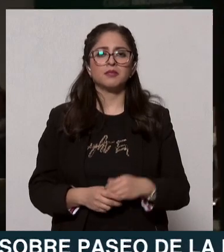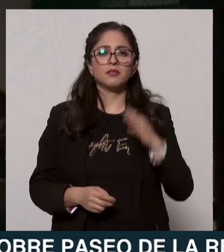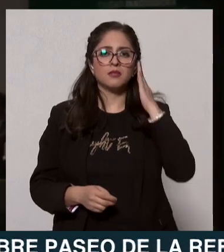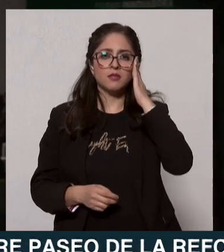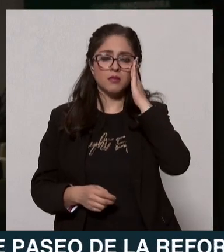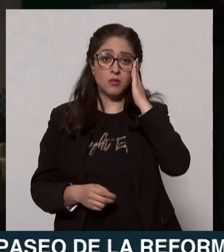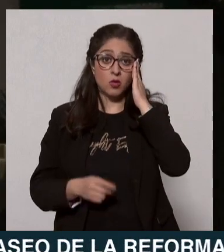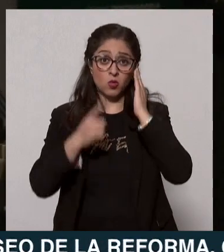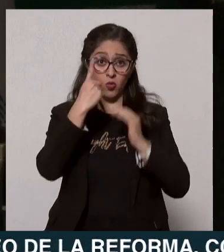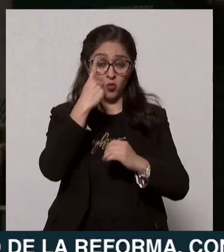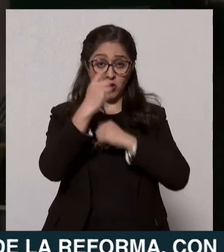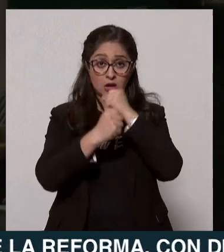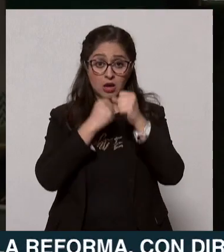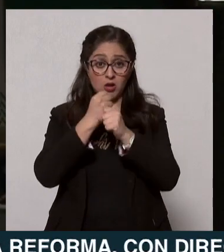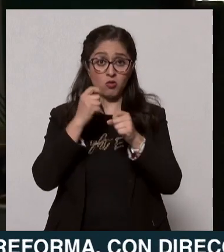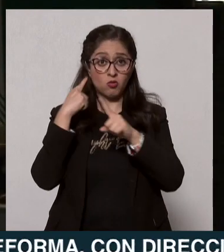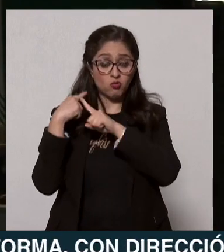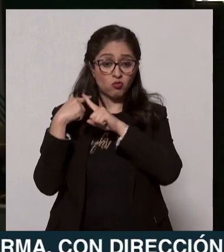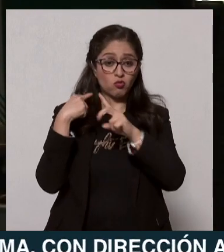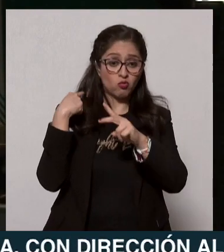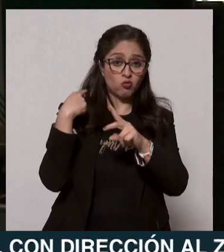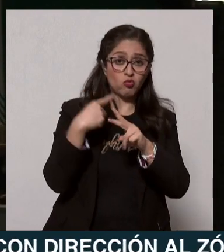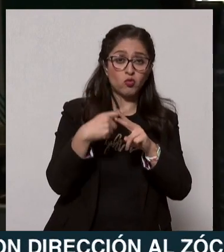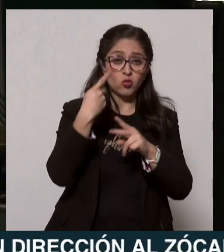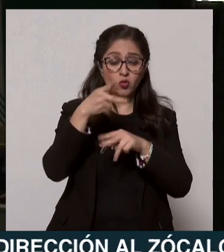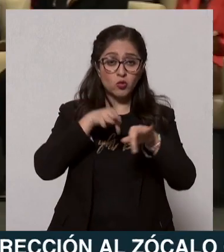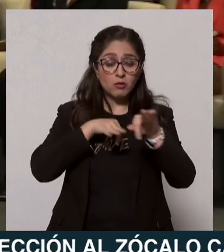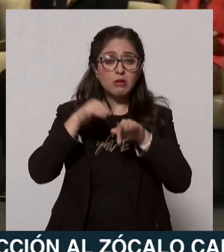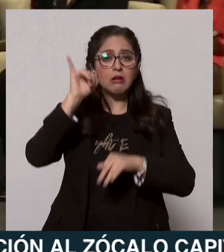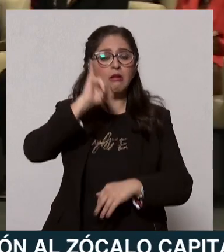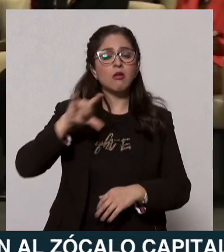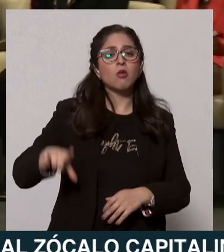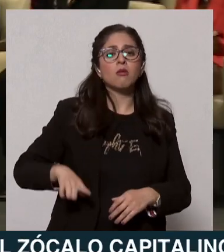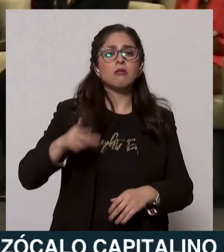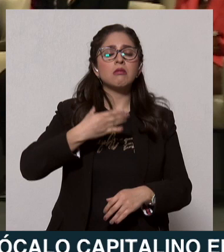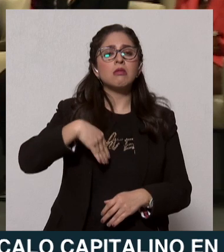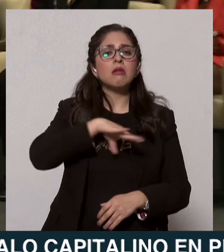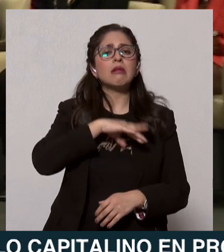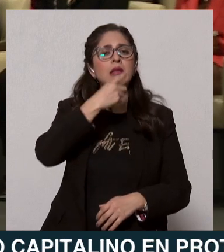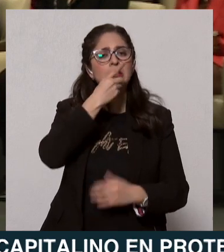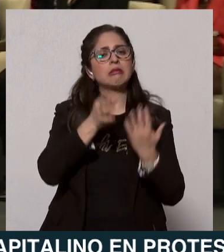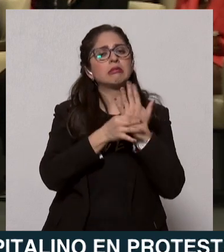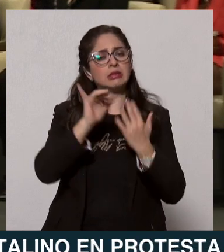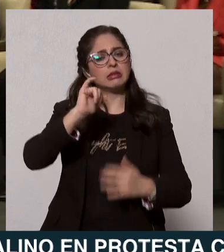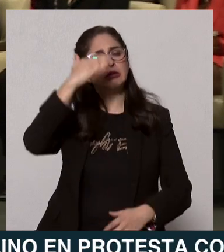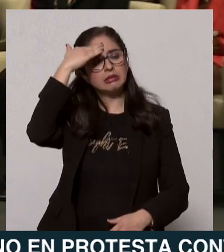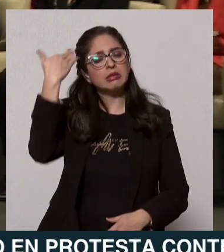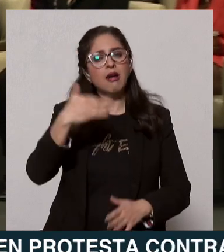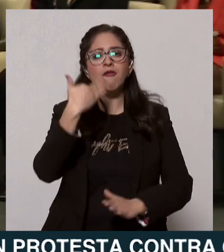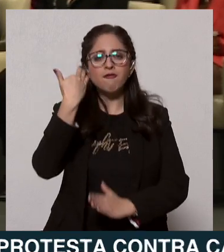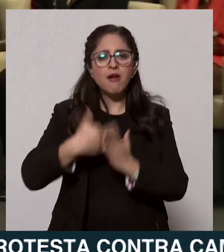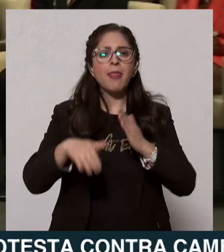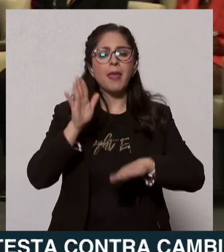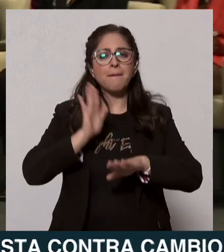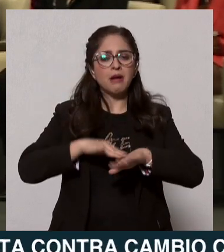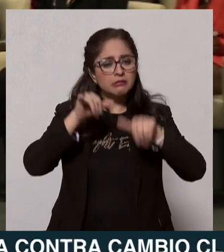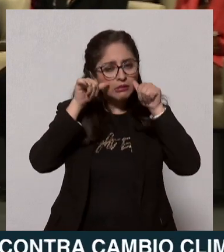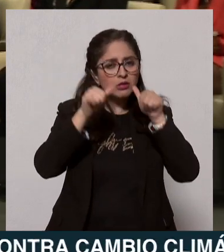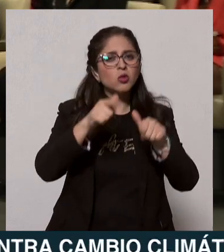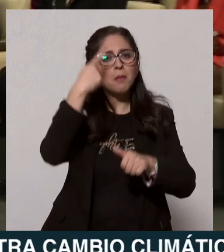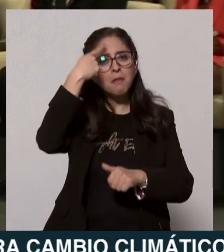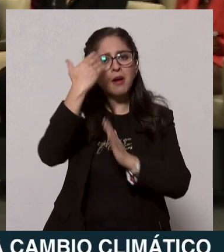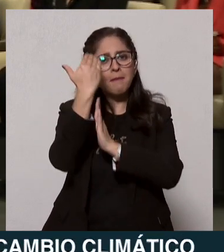un año de haber iniciado su mandato, la jefa de gobierno Claudia Sheinbaum reconoció que falta mucho para disminuir la inseguridad. Sin